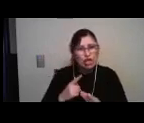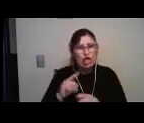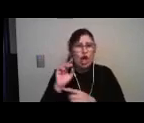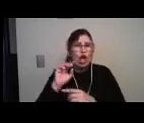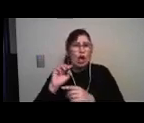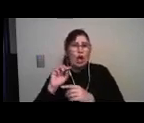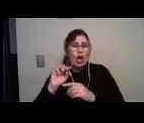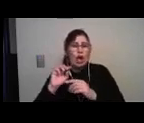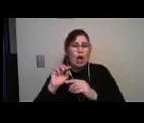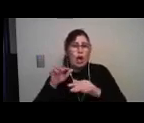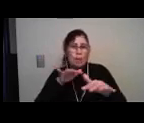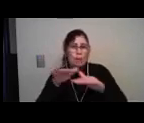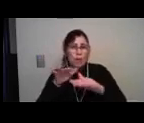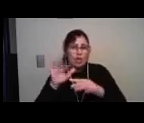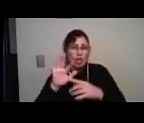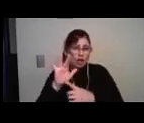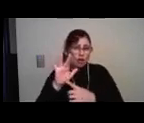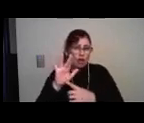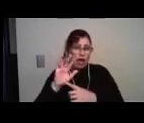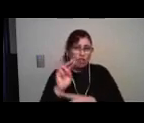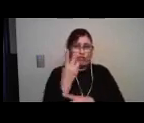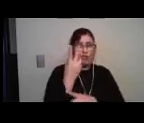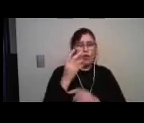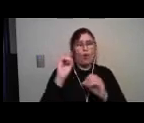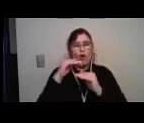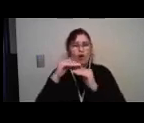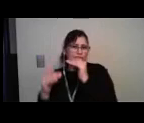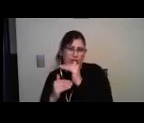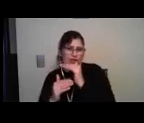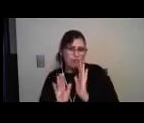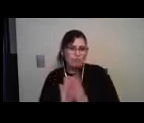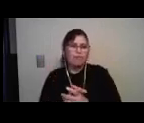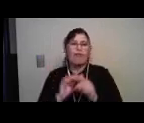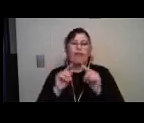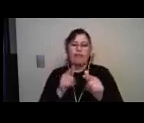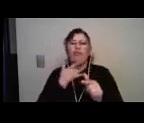motoneurona, segunda motoneurona o motoneurona inferior, ya, por la